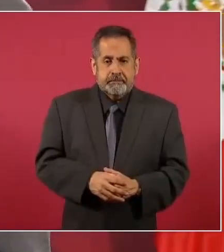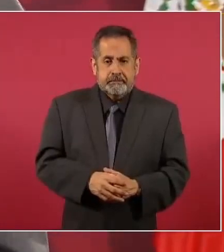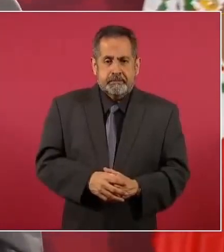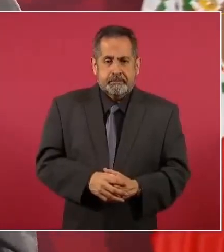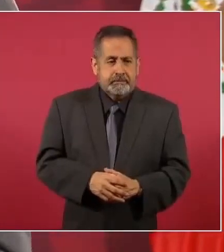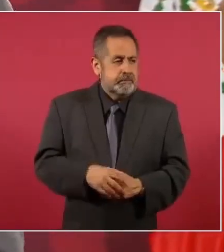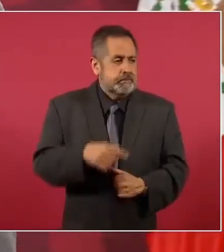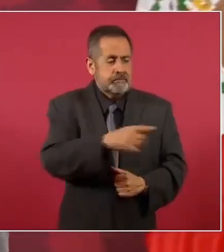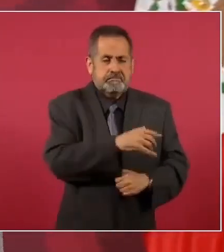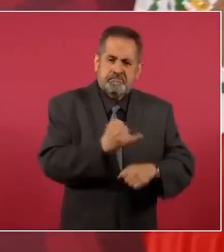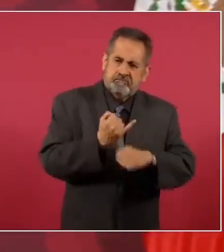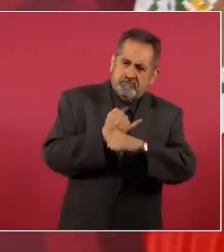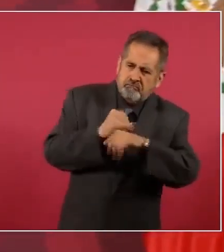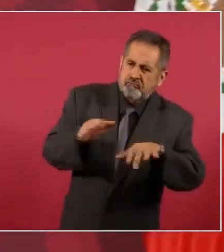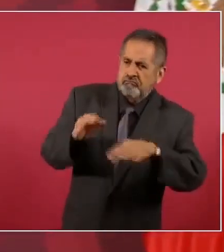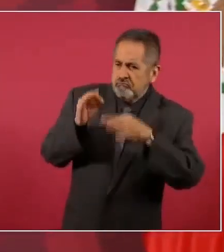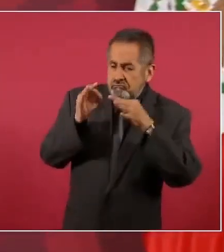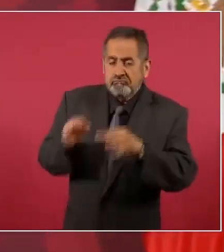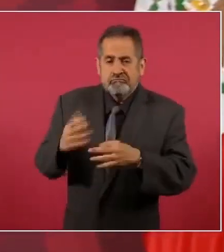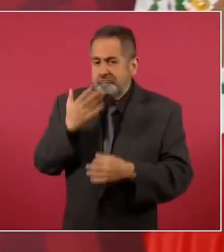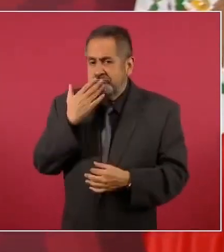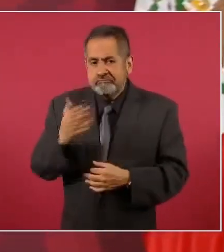falta de información